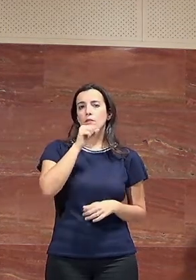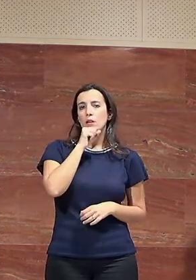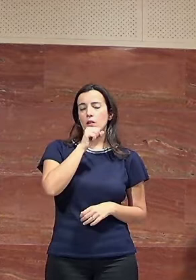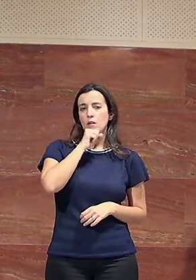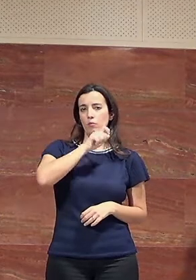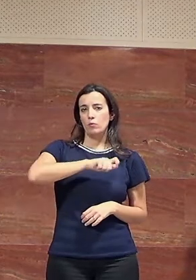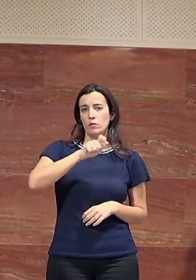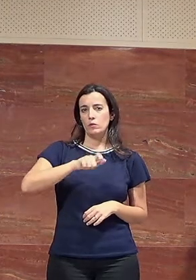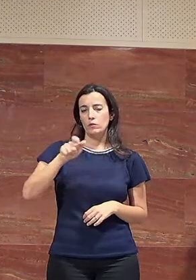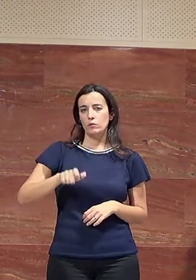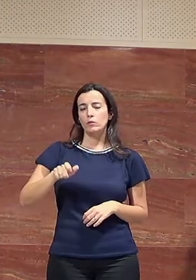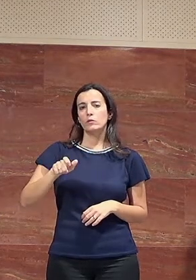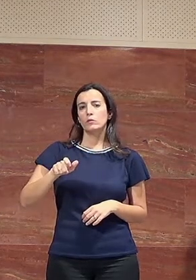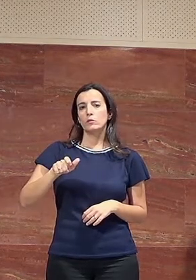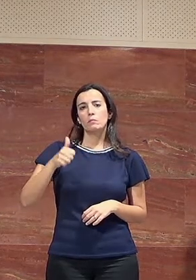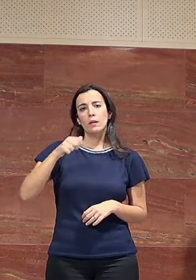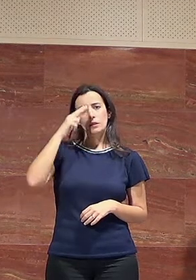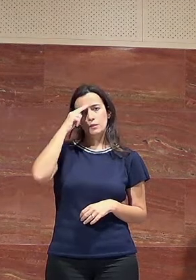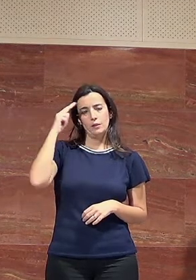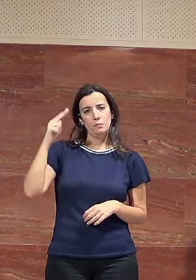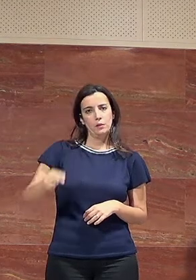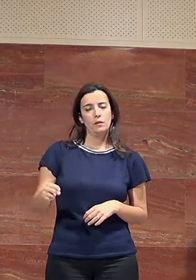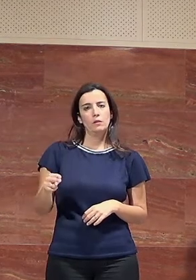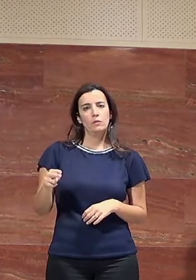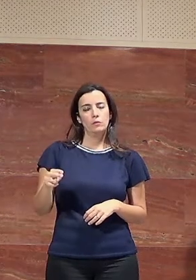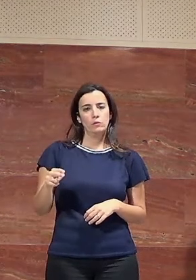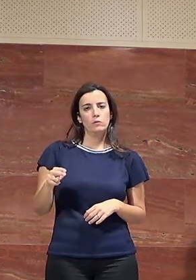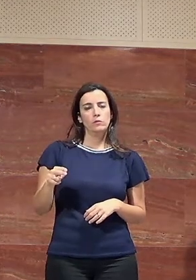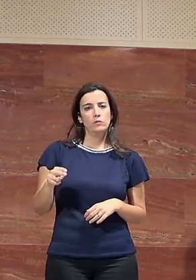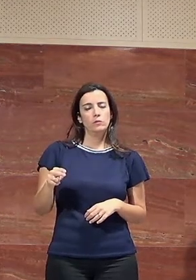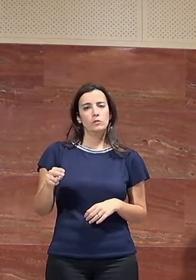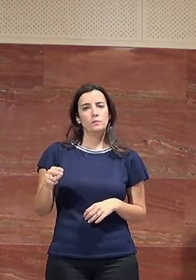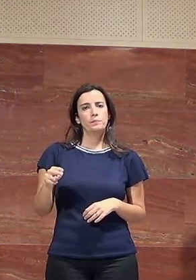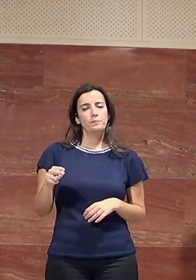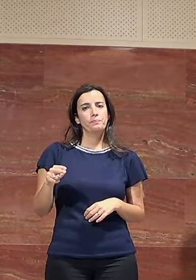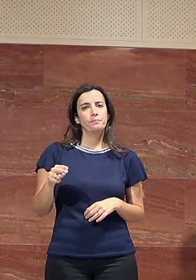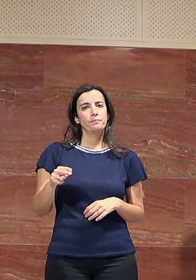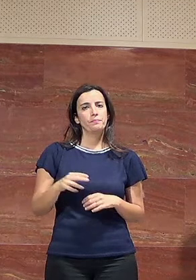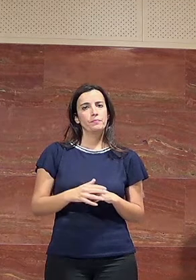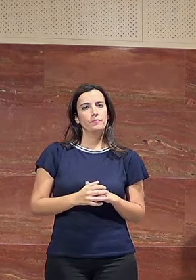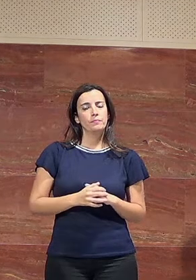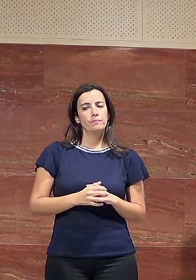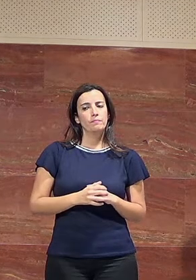son mucho más respetados Sí. y es lo mismo para